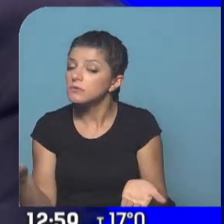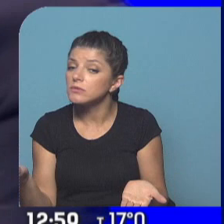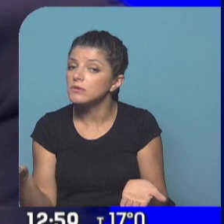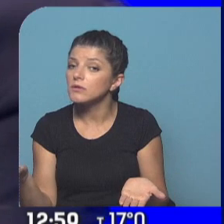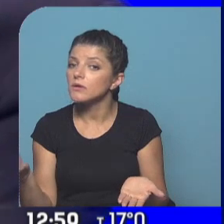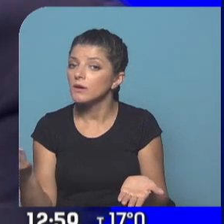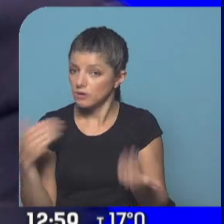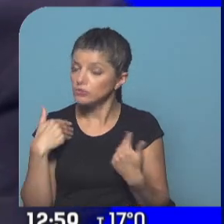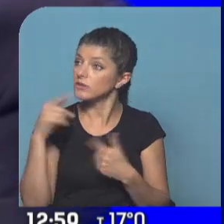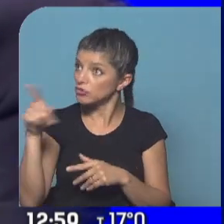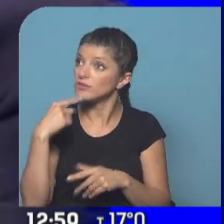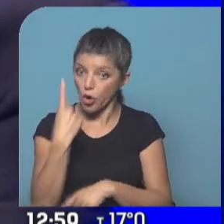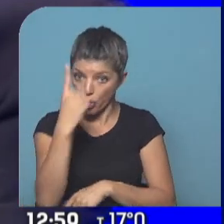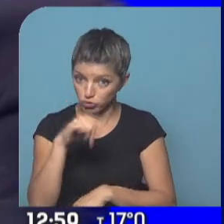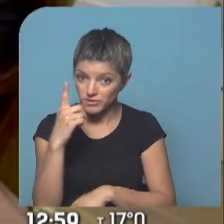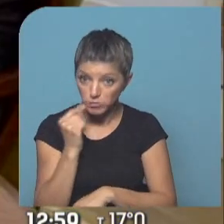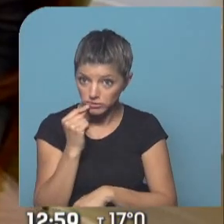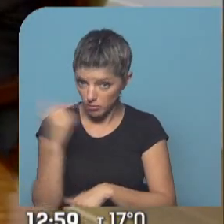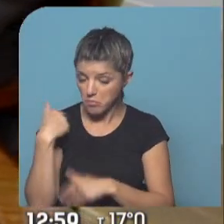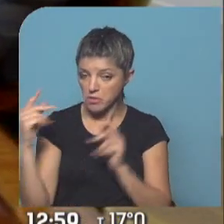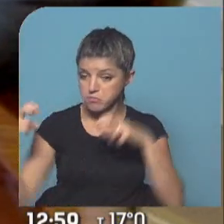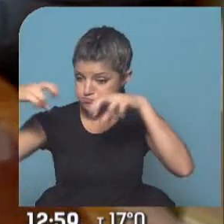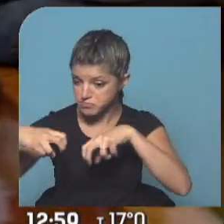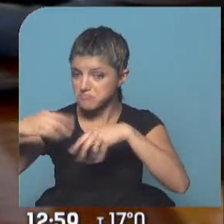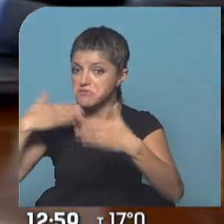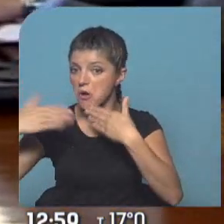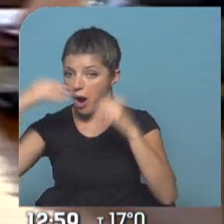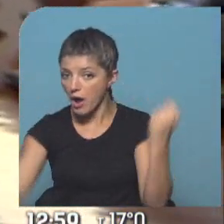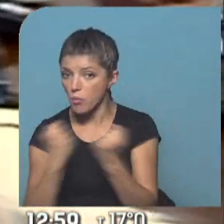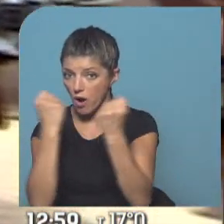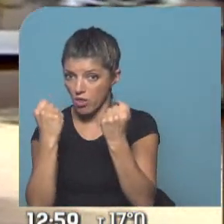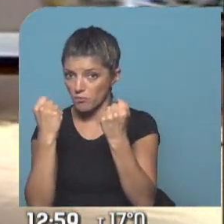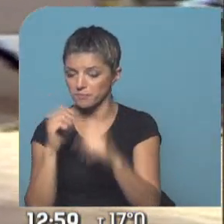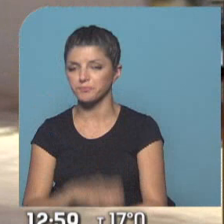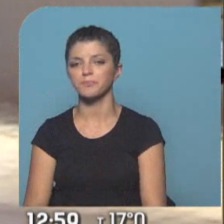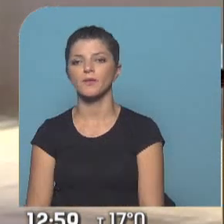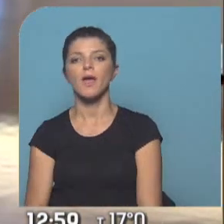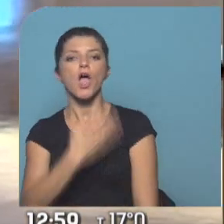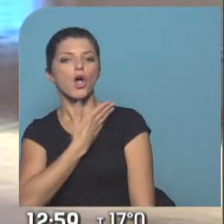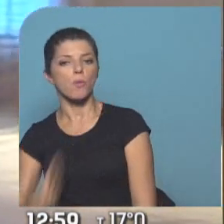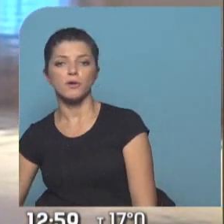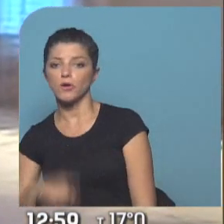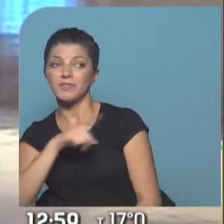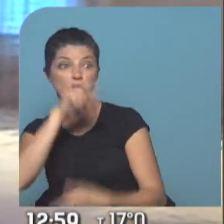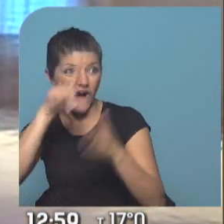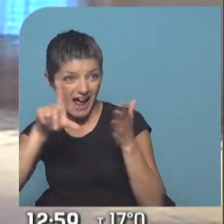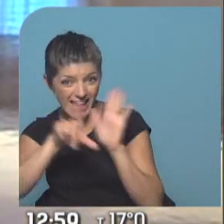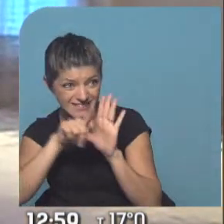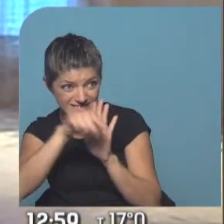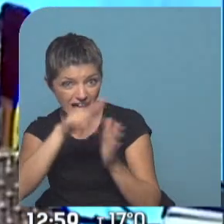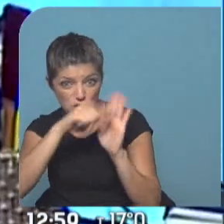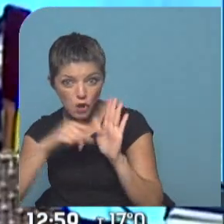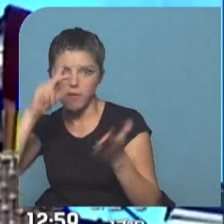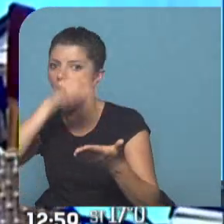nos sentaremos y vamos a pactarlo. El gobierno español impugnó la norma y aseguró que hará lo necesario para que la consulta no se